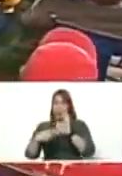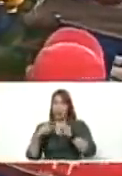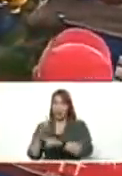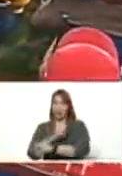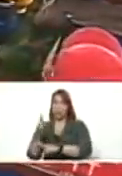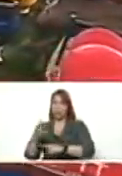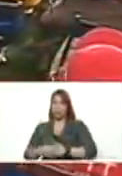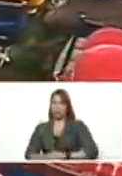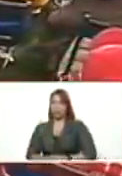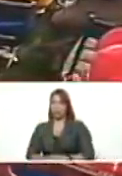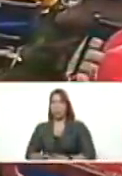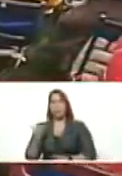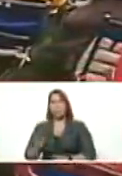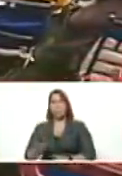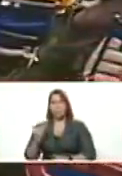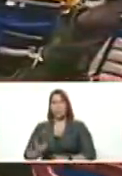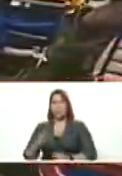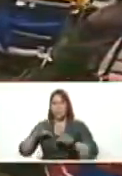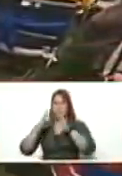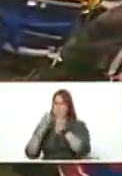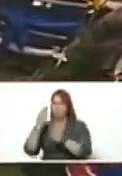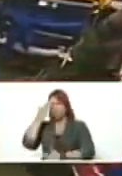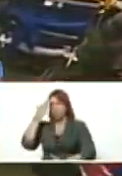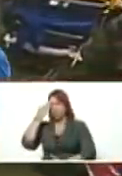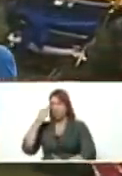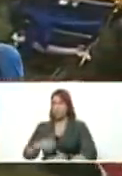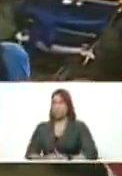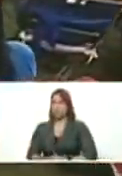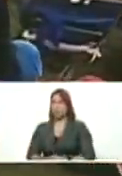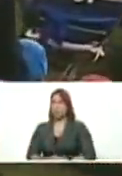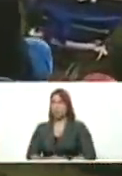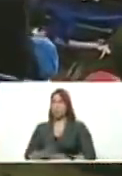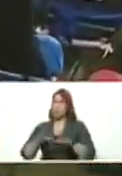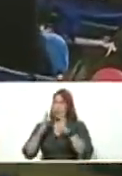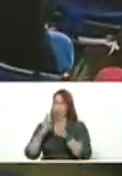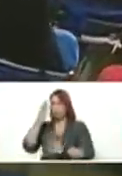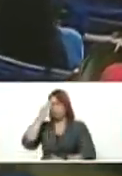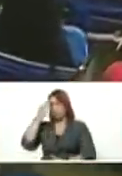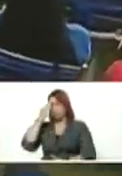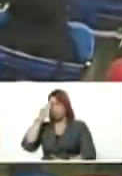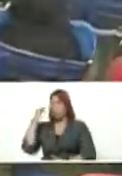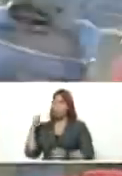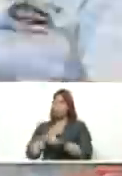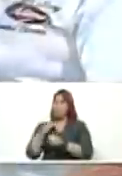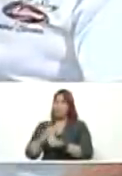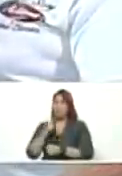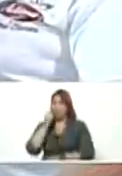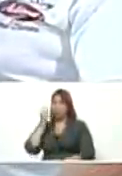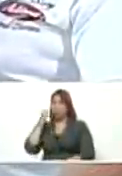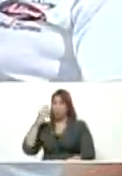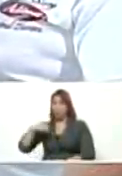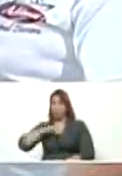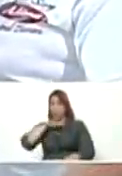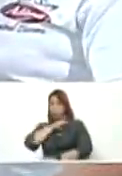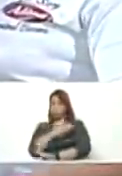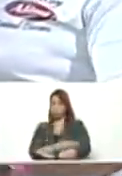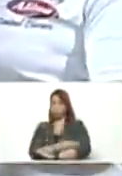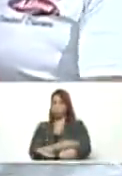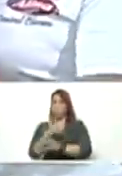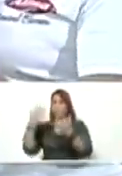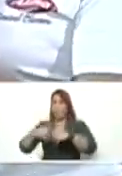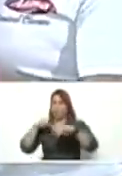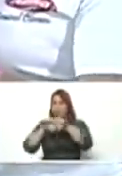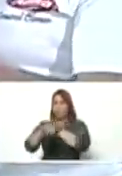mi presidente, porque es importante que el mundo sepa. Que lo sepa el mundo. Que el mundo sepa que los obreros estamos empoderados en las